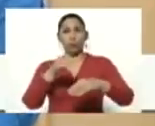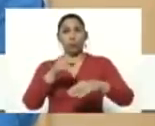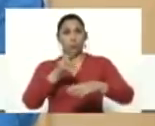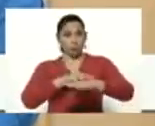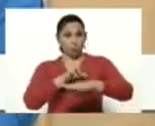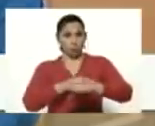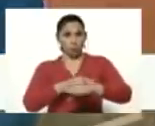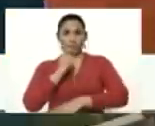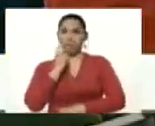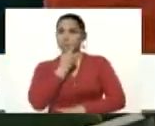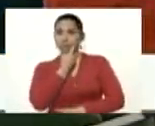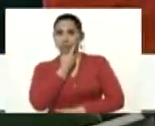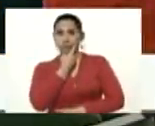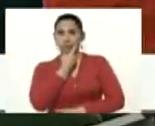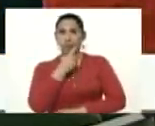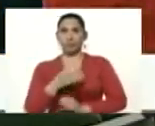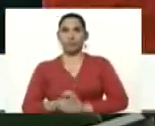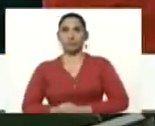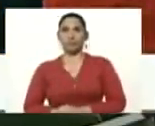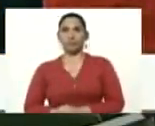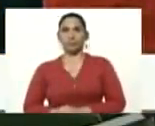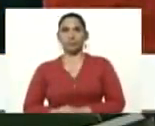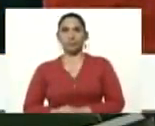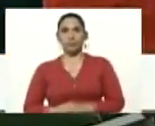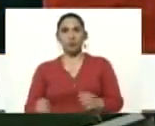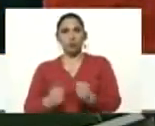médicos odontológicos con cita, ¿verdad?